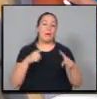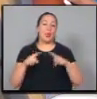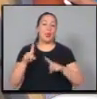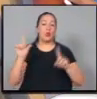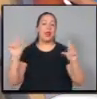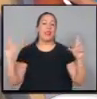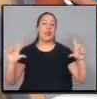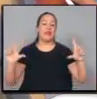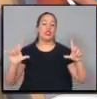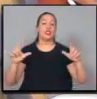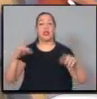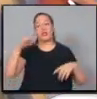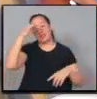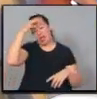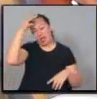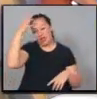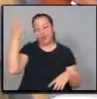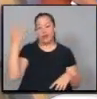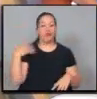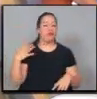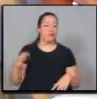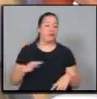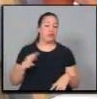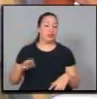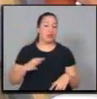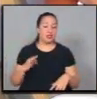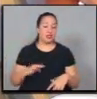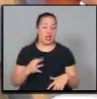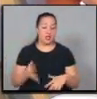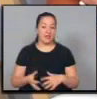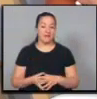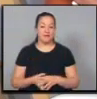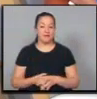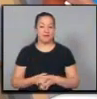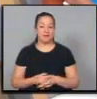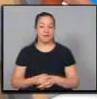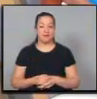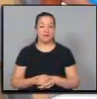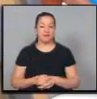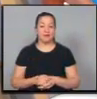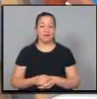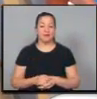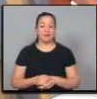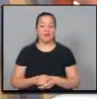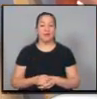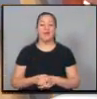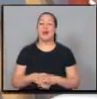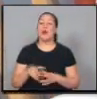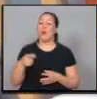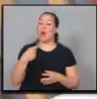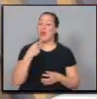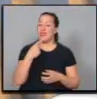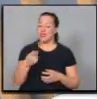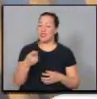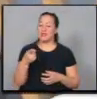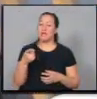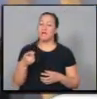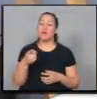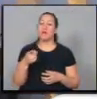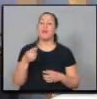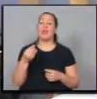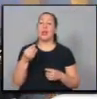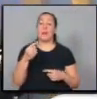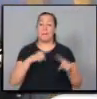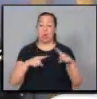y teatro. Con gran trayectoria. Con lo cual, junto a Marcelo. ¿Pudo haber sucedido esto, Claudio, ya que nombras productores tan importantes, que los